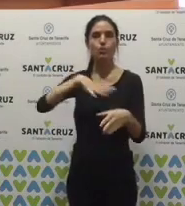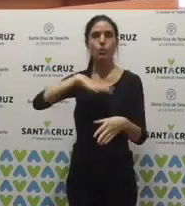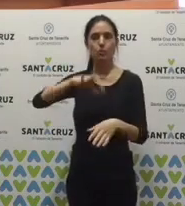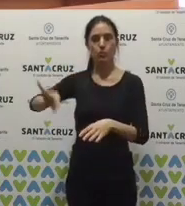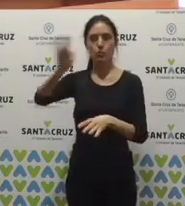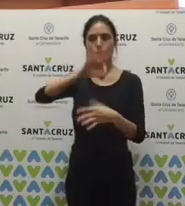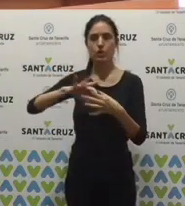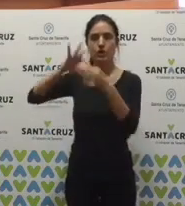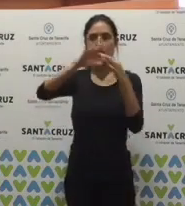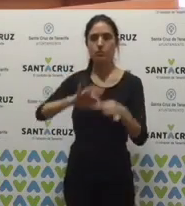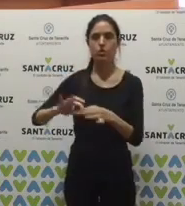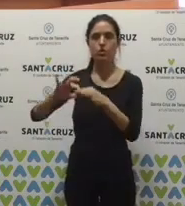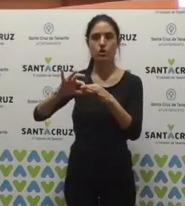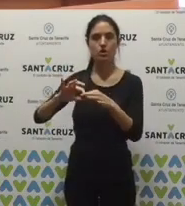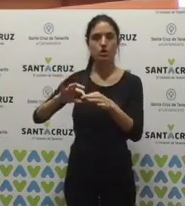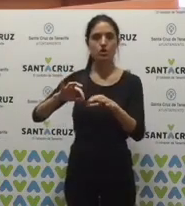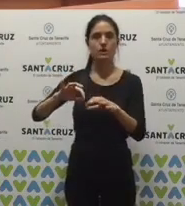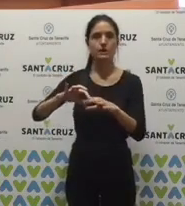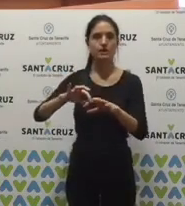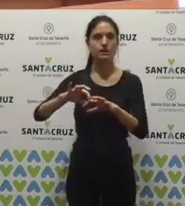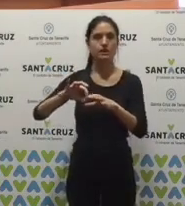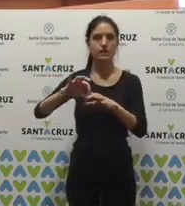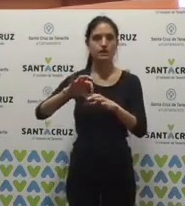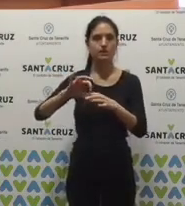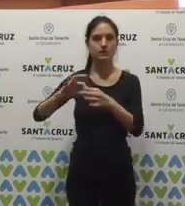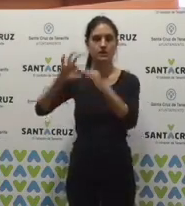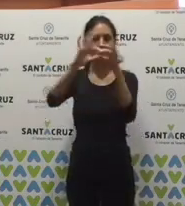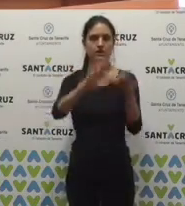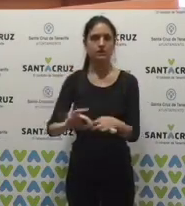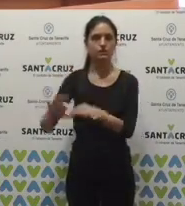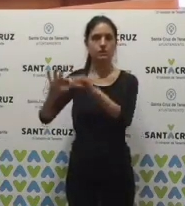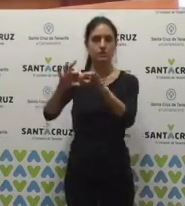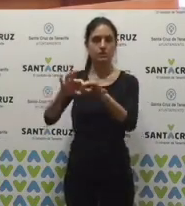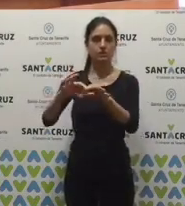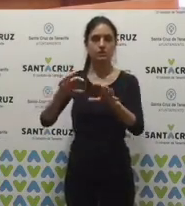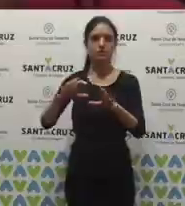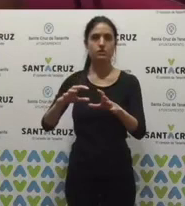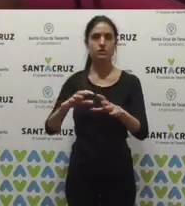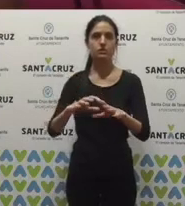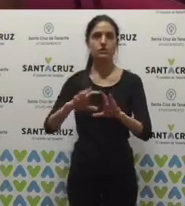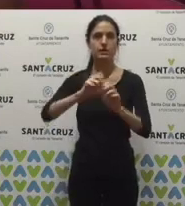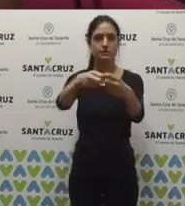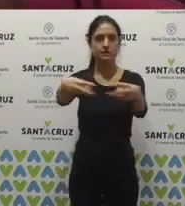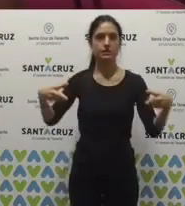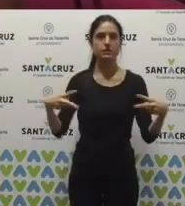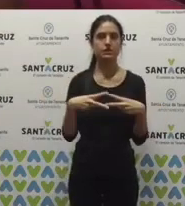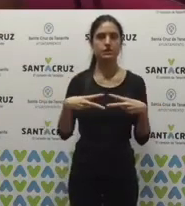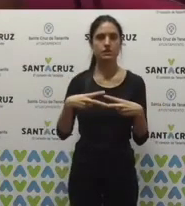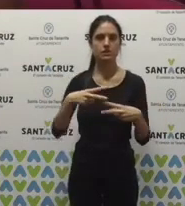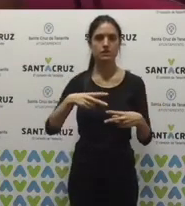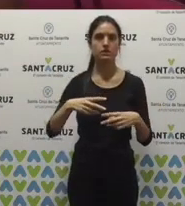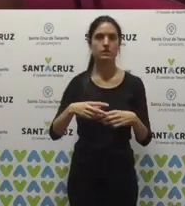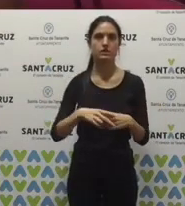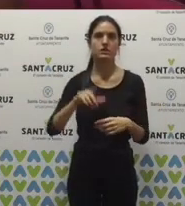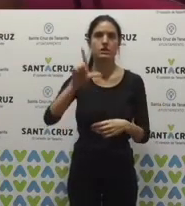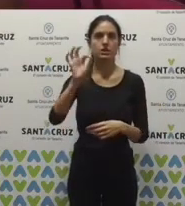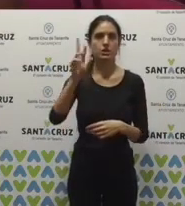mantenimiento integral de la piscina acidalio lorenzo don ramón muchas gracias